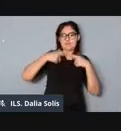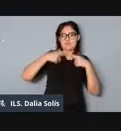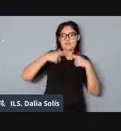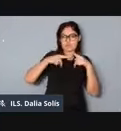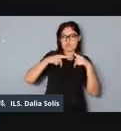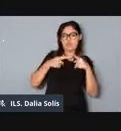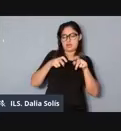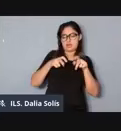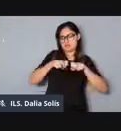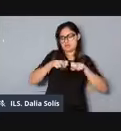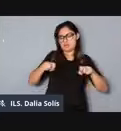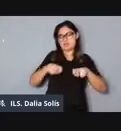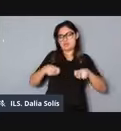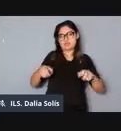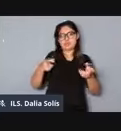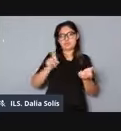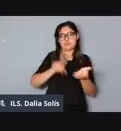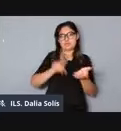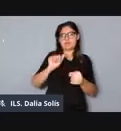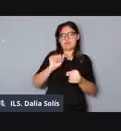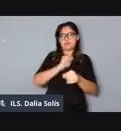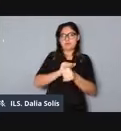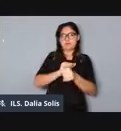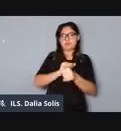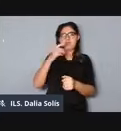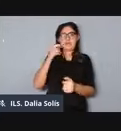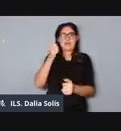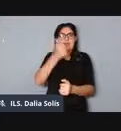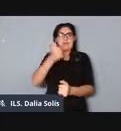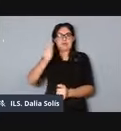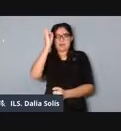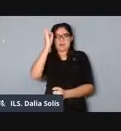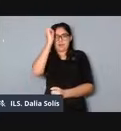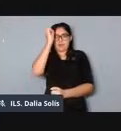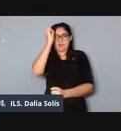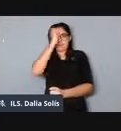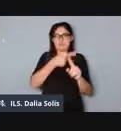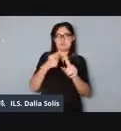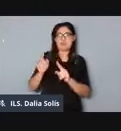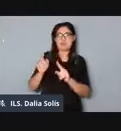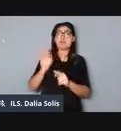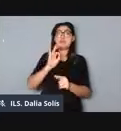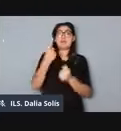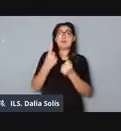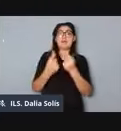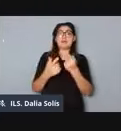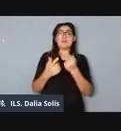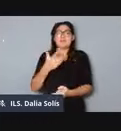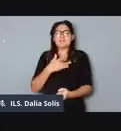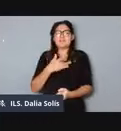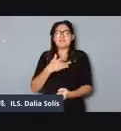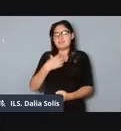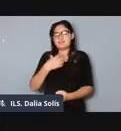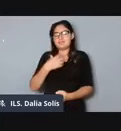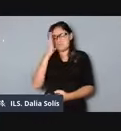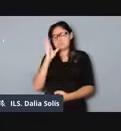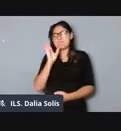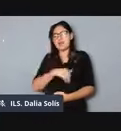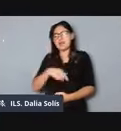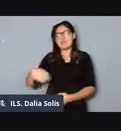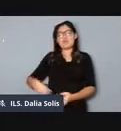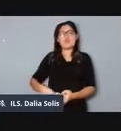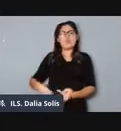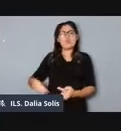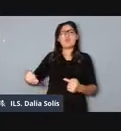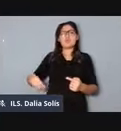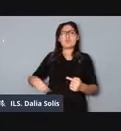de amigos en el vehículo. Uno de ellos podrá estar sintiendo mucha culpa por cosas irreales, porque no